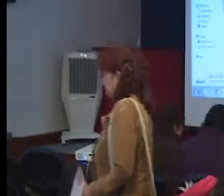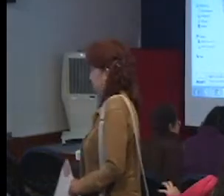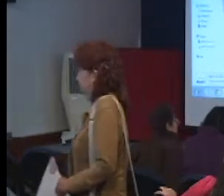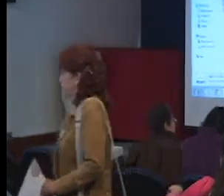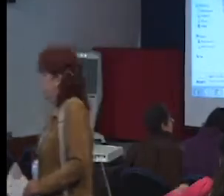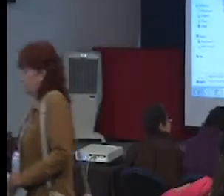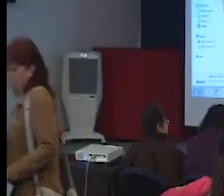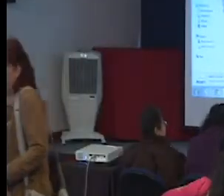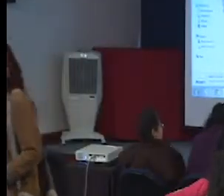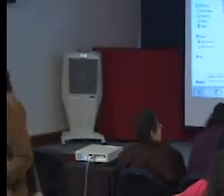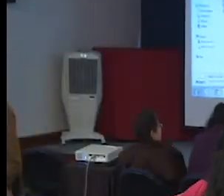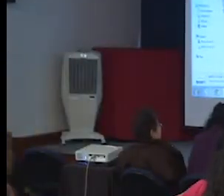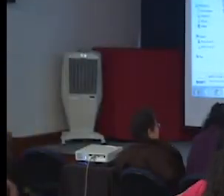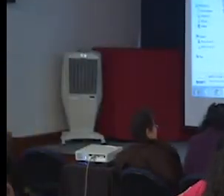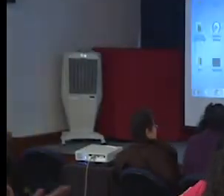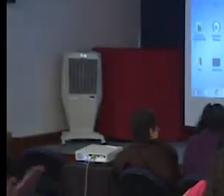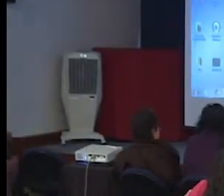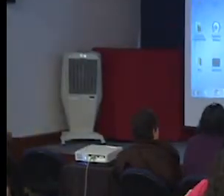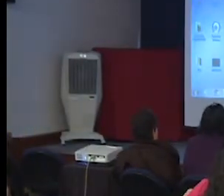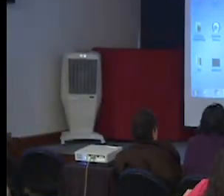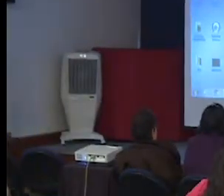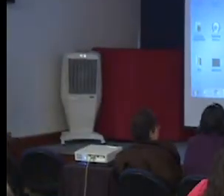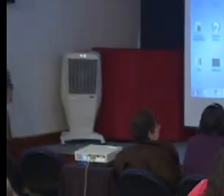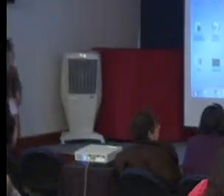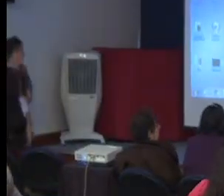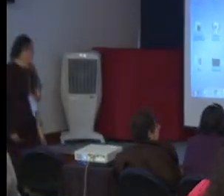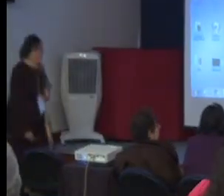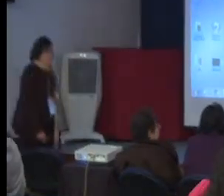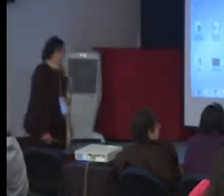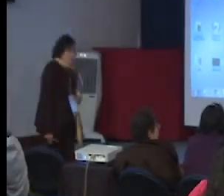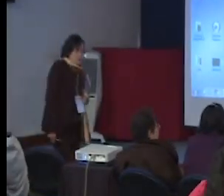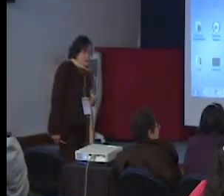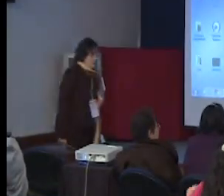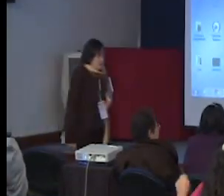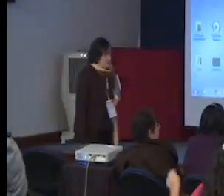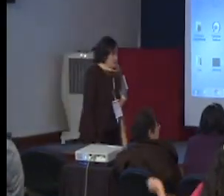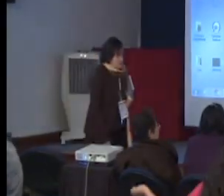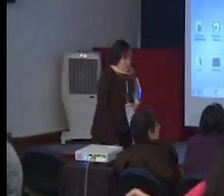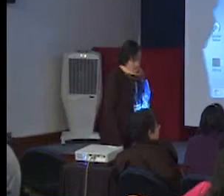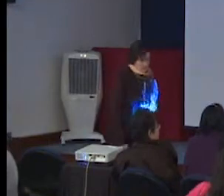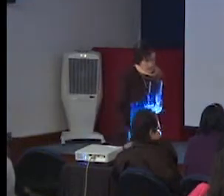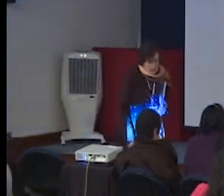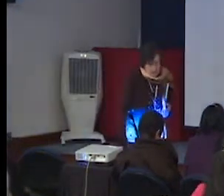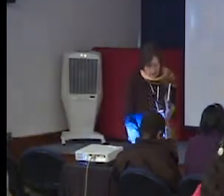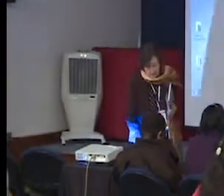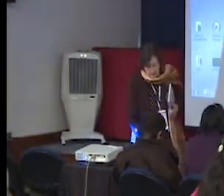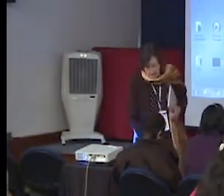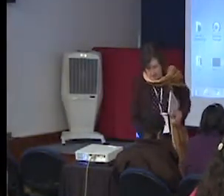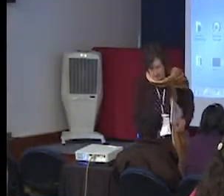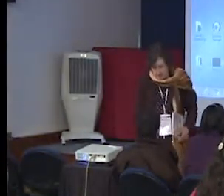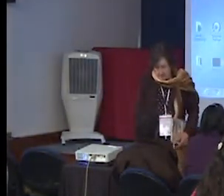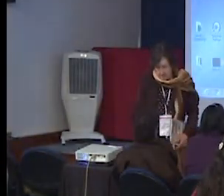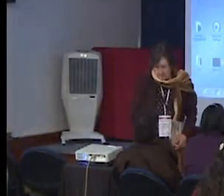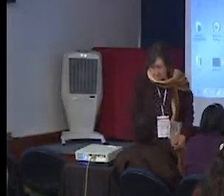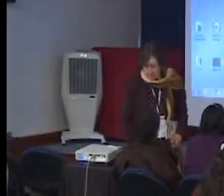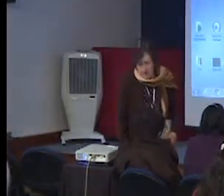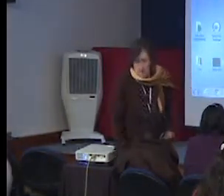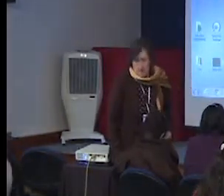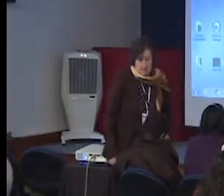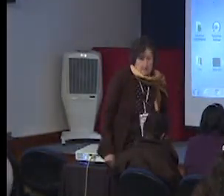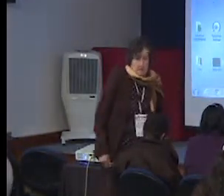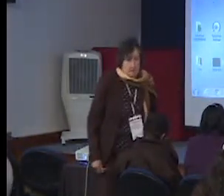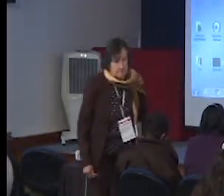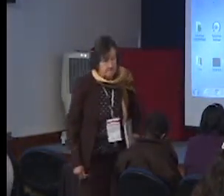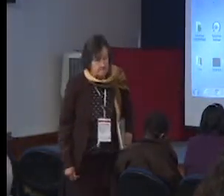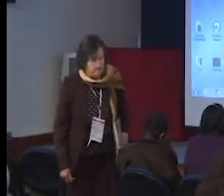resolver preguntas, inquietudes y porque la temática que se va a tocar en las horas de la tarde está